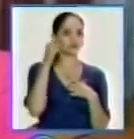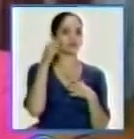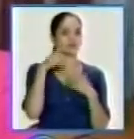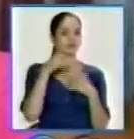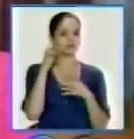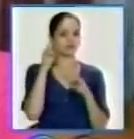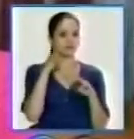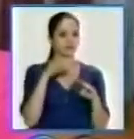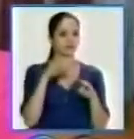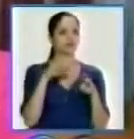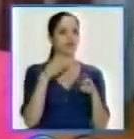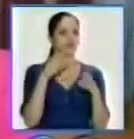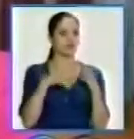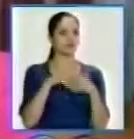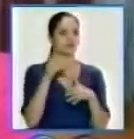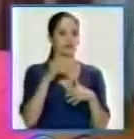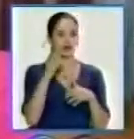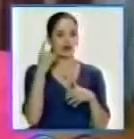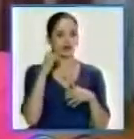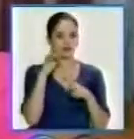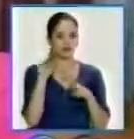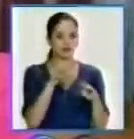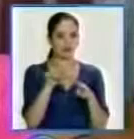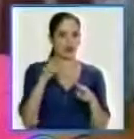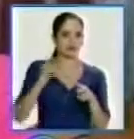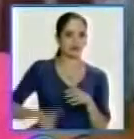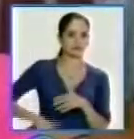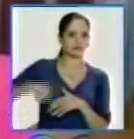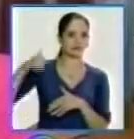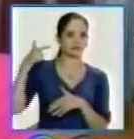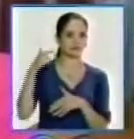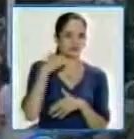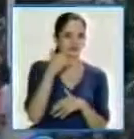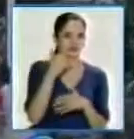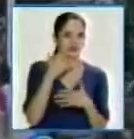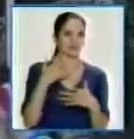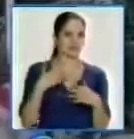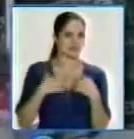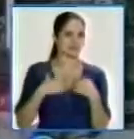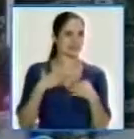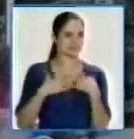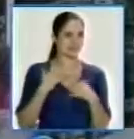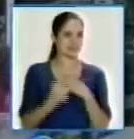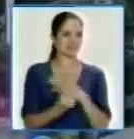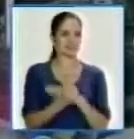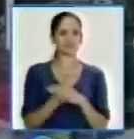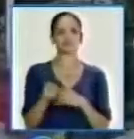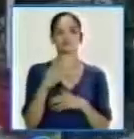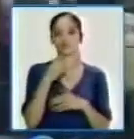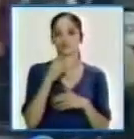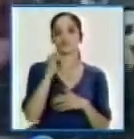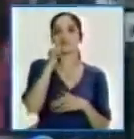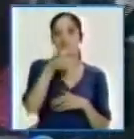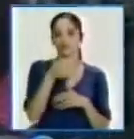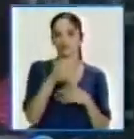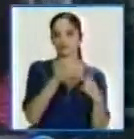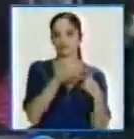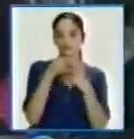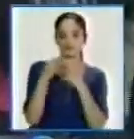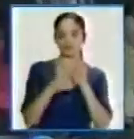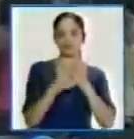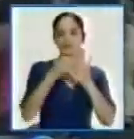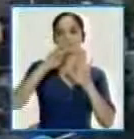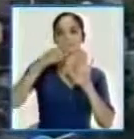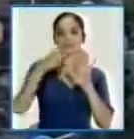bueno, ¿a qué hora este sujeto le da por sacar también y...? Espere mañana la tercera entrega de este informe especial,